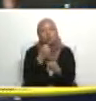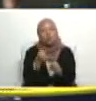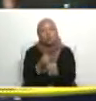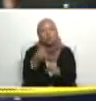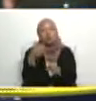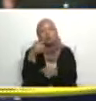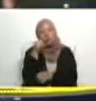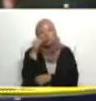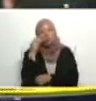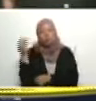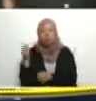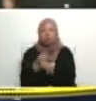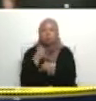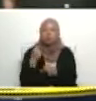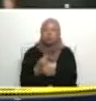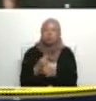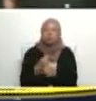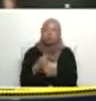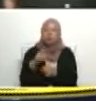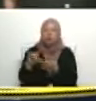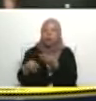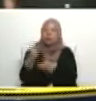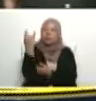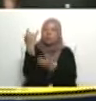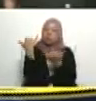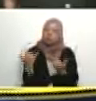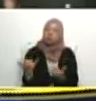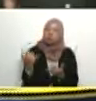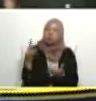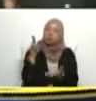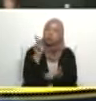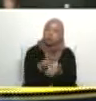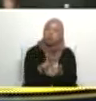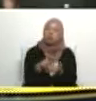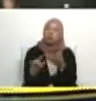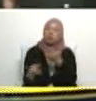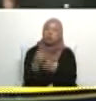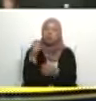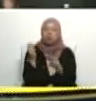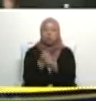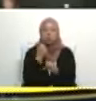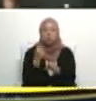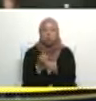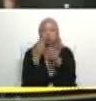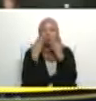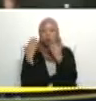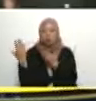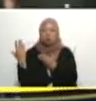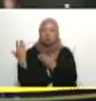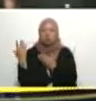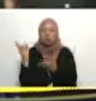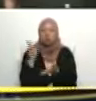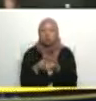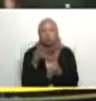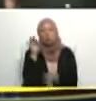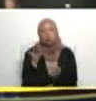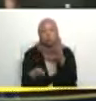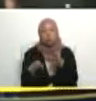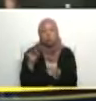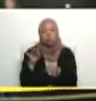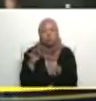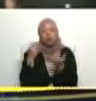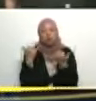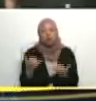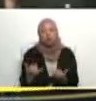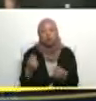desenvainado, y al traidor que se aparezca y se atravese, bueno, haremos uso de nuestras